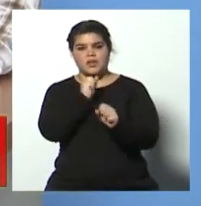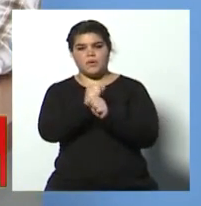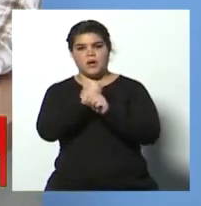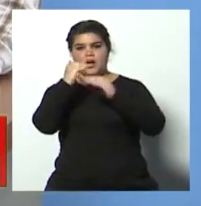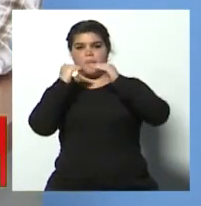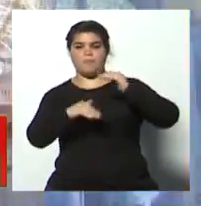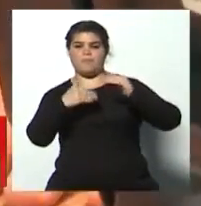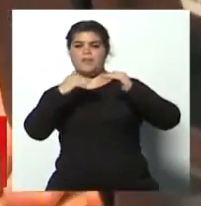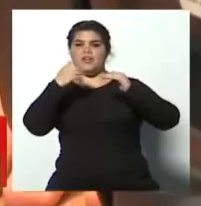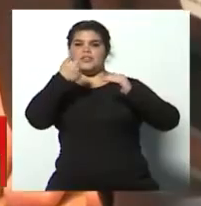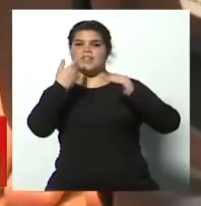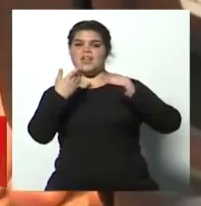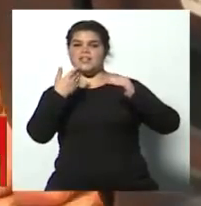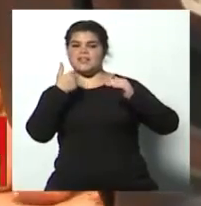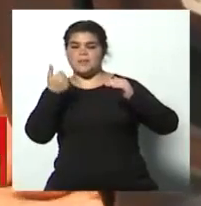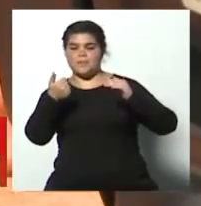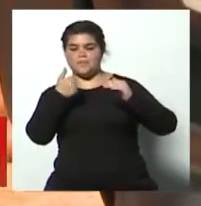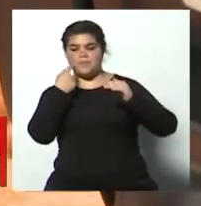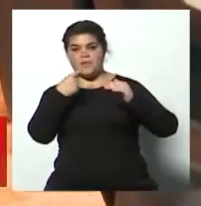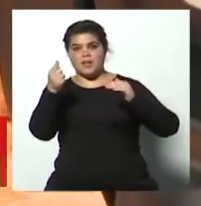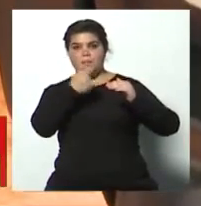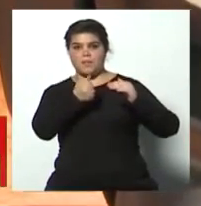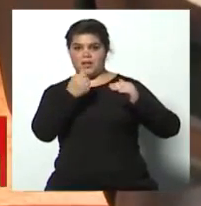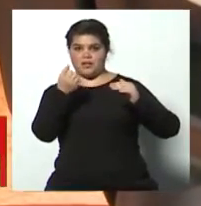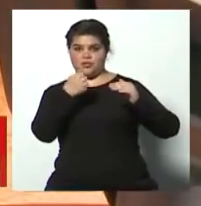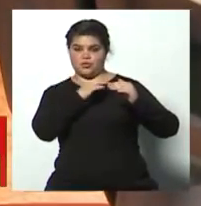ganaban menos de 6.500 pesos. Uh-huh. ¿Sí? Entonces,